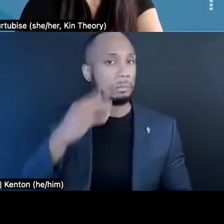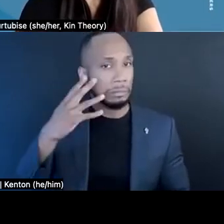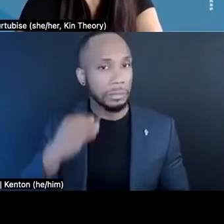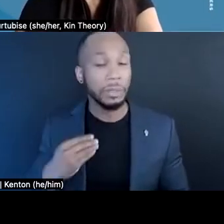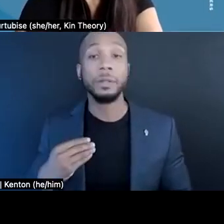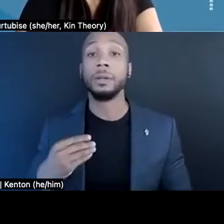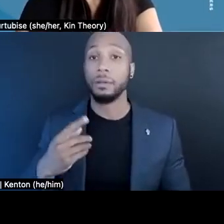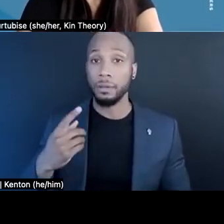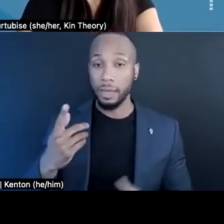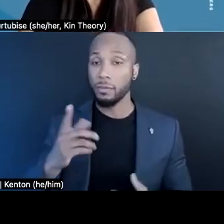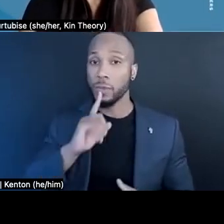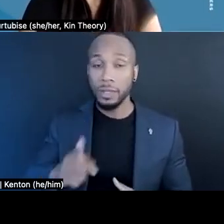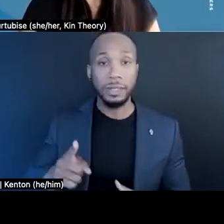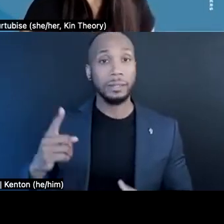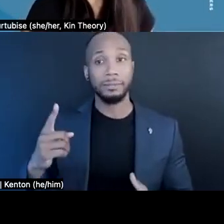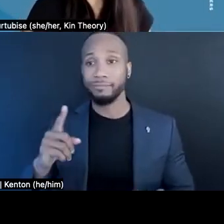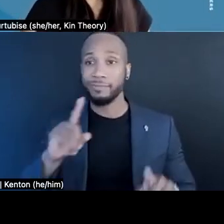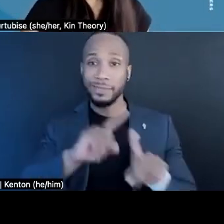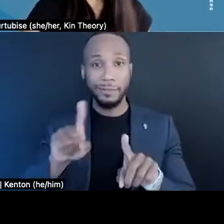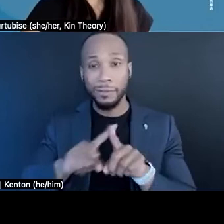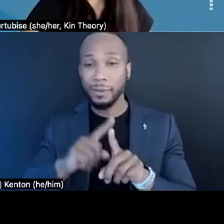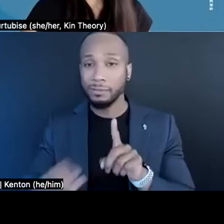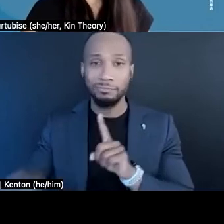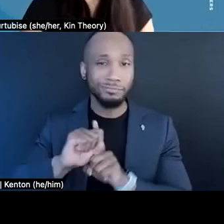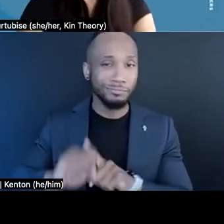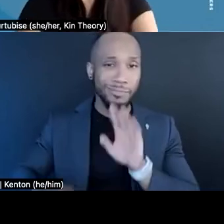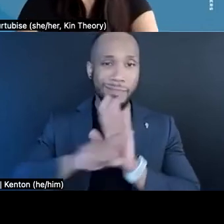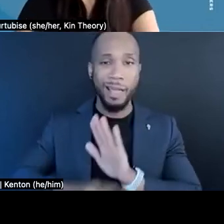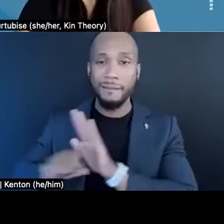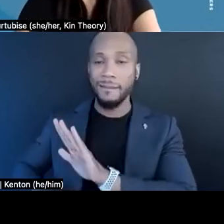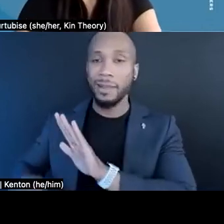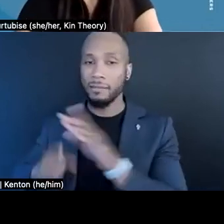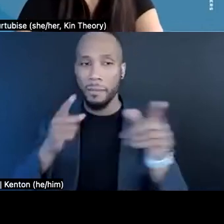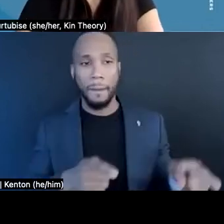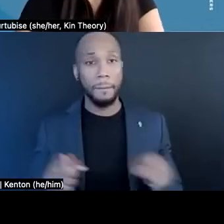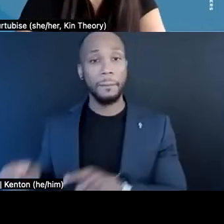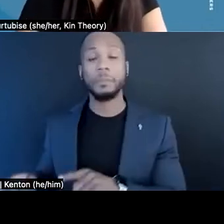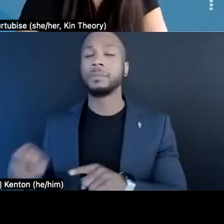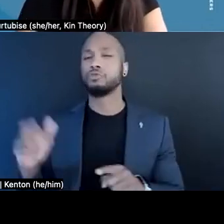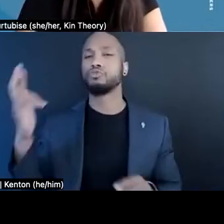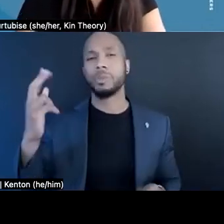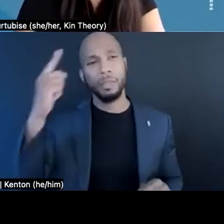atravesado múltiples violencias. Y creo que por eso me parece importante